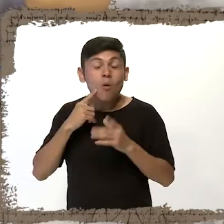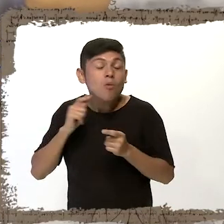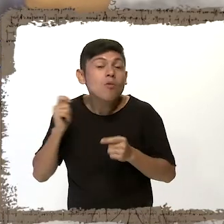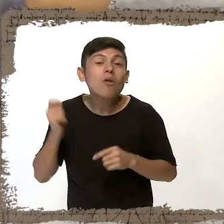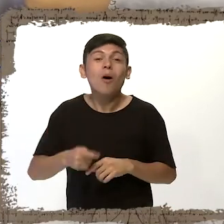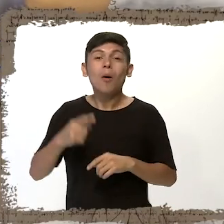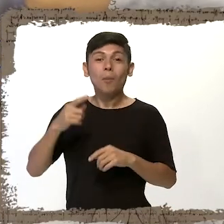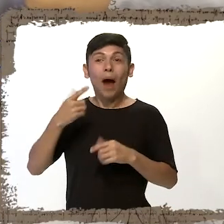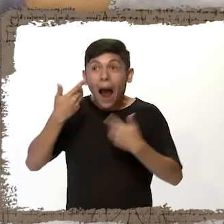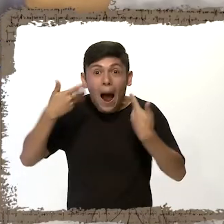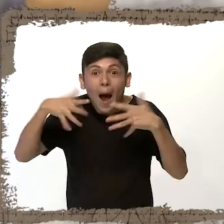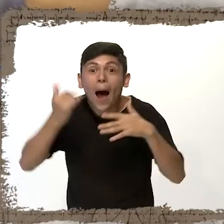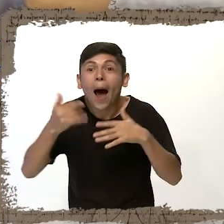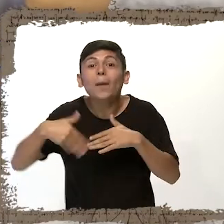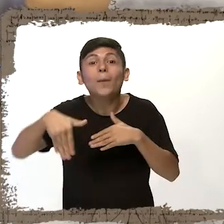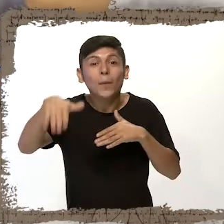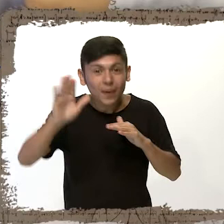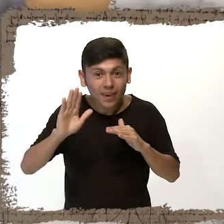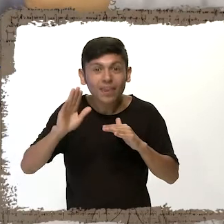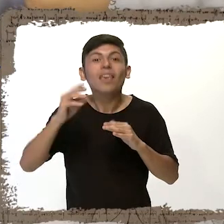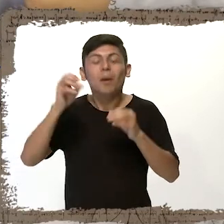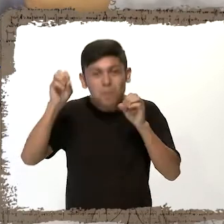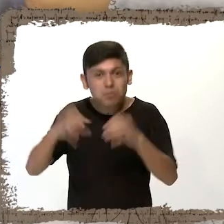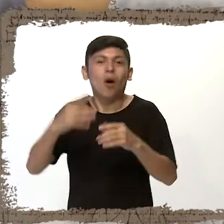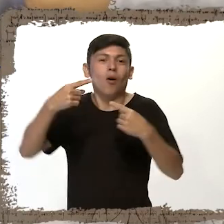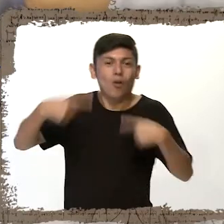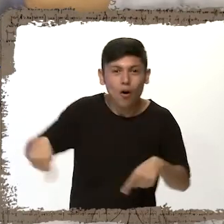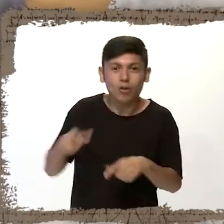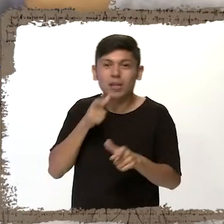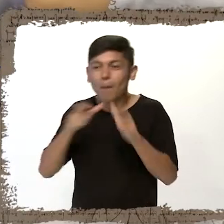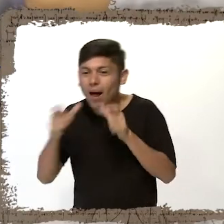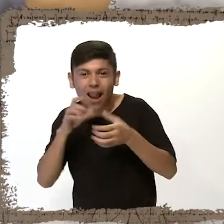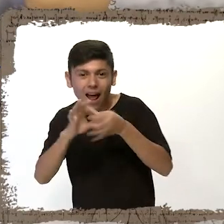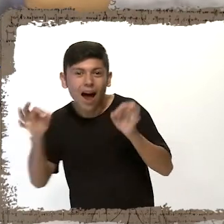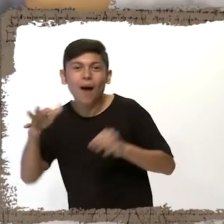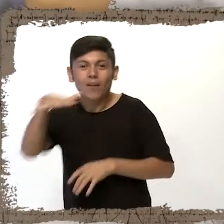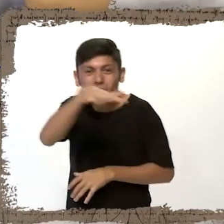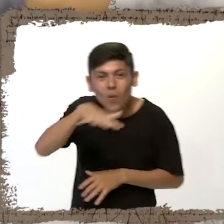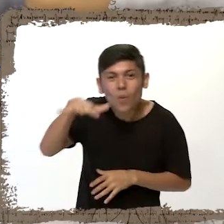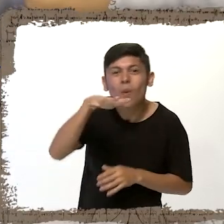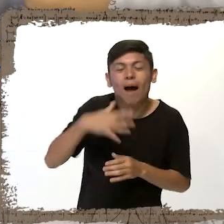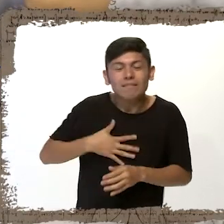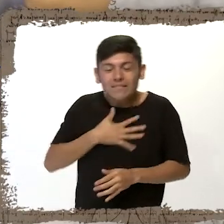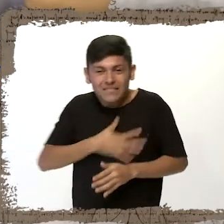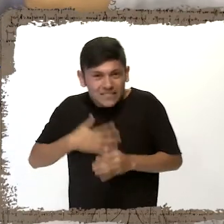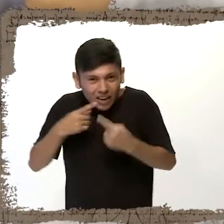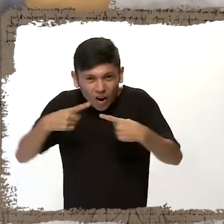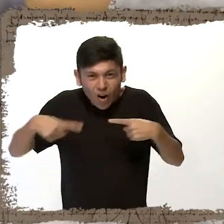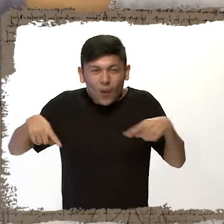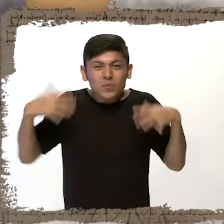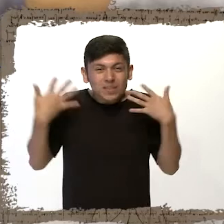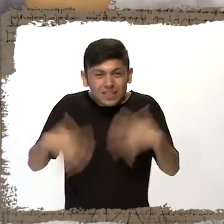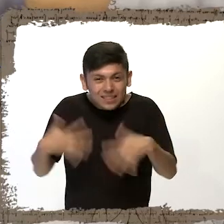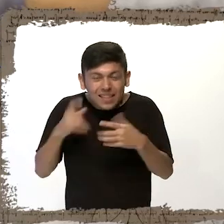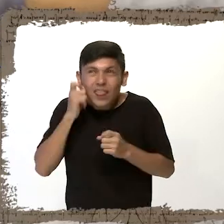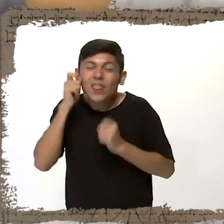Y de repente, había una vez, y aparecen palabras, lugares, sensaciones